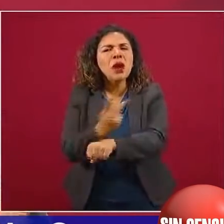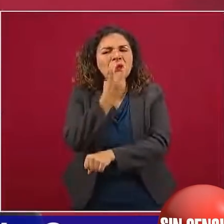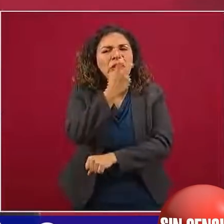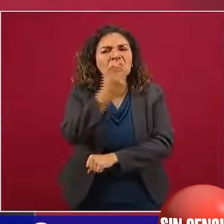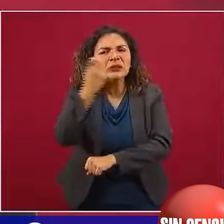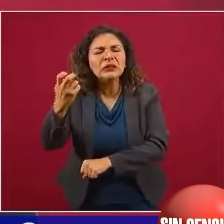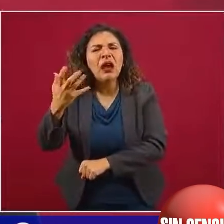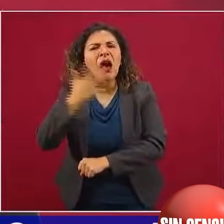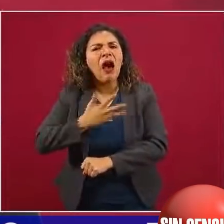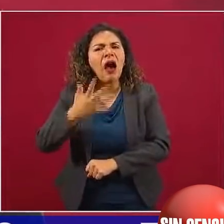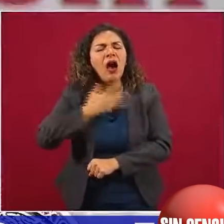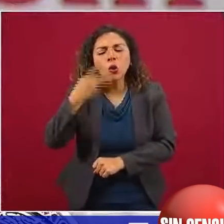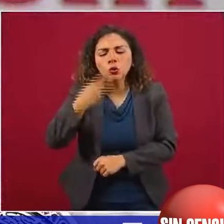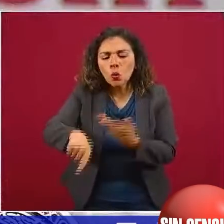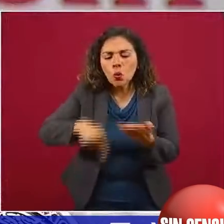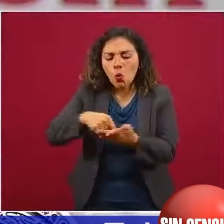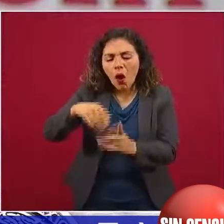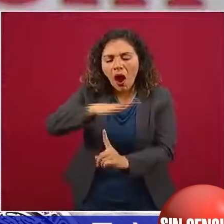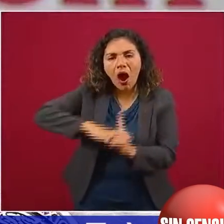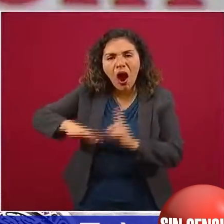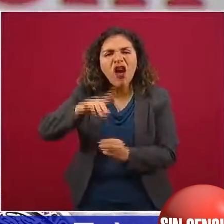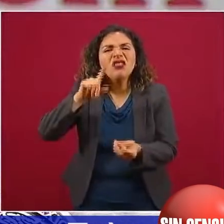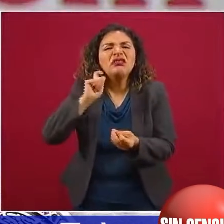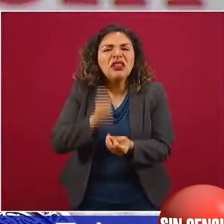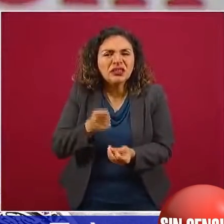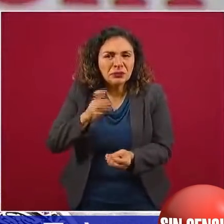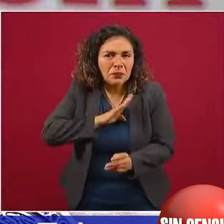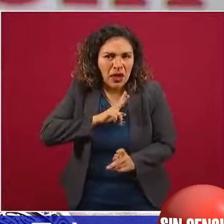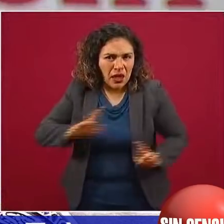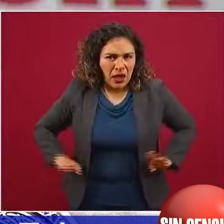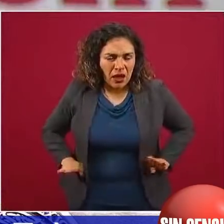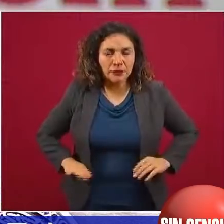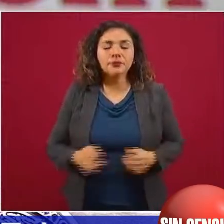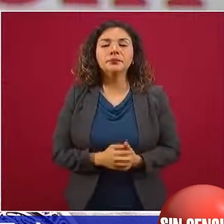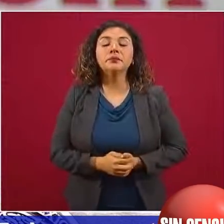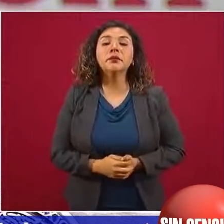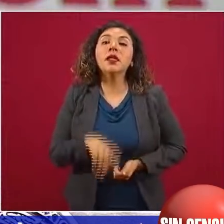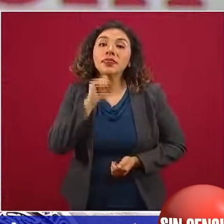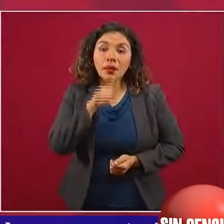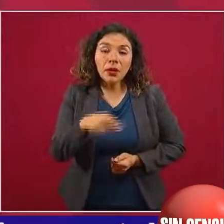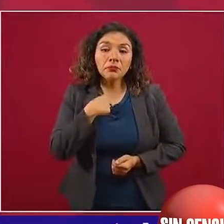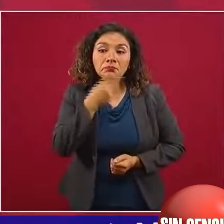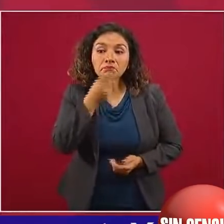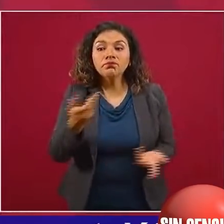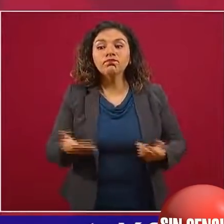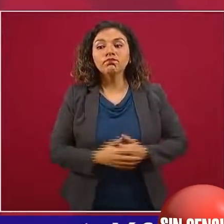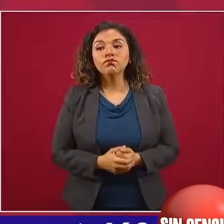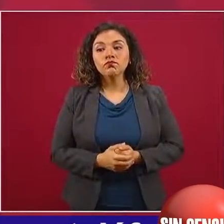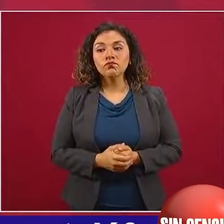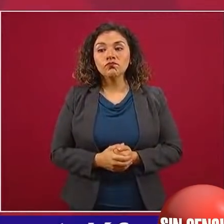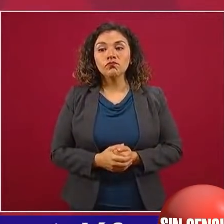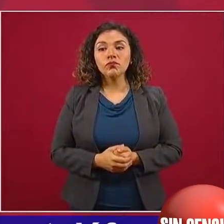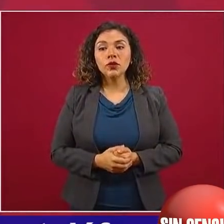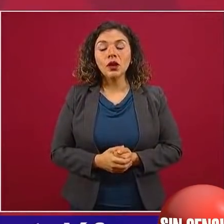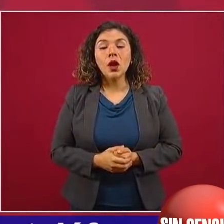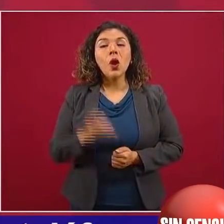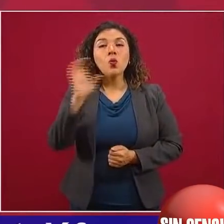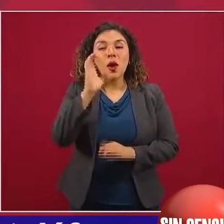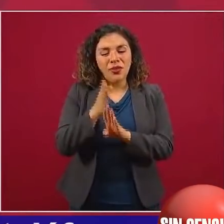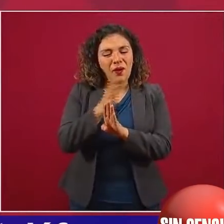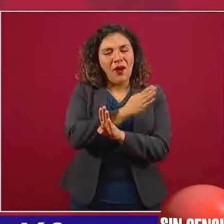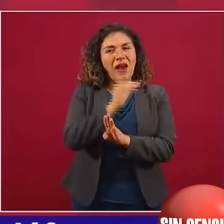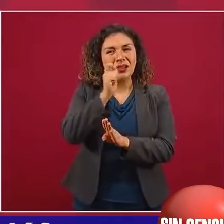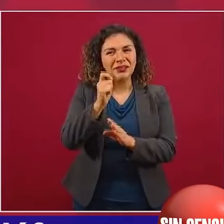es la situación que enfrenta en su lugar de residencia. Y recordar también que cuando terminó la Jornada